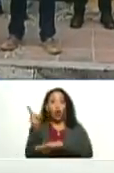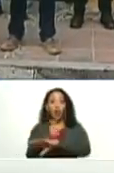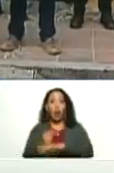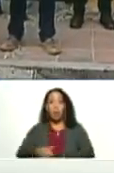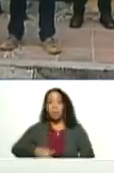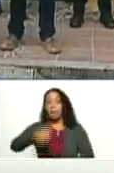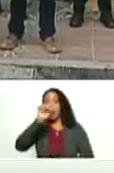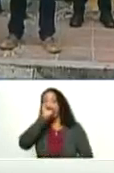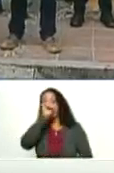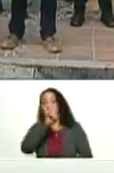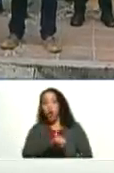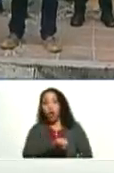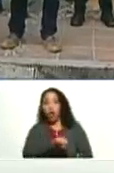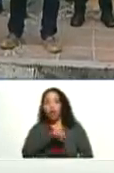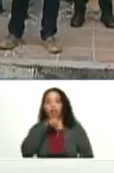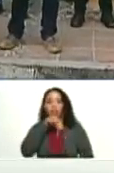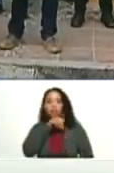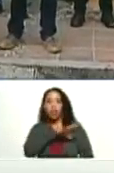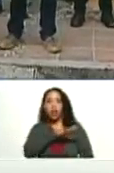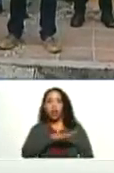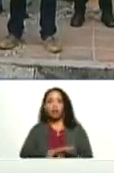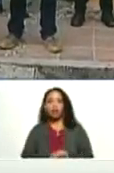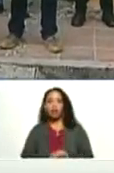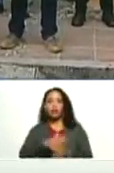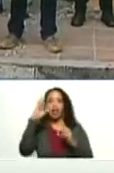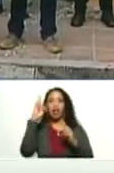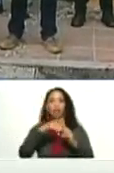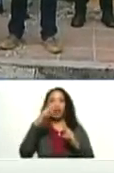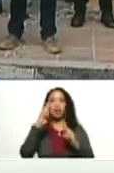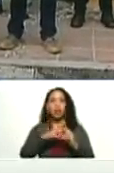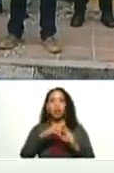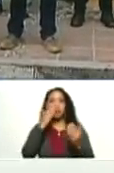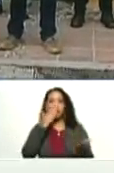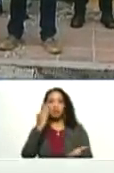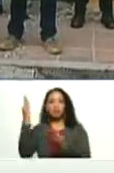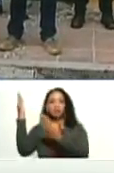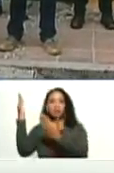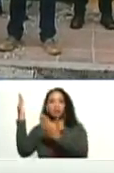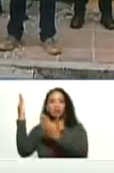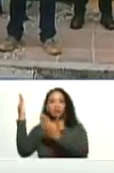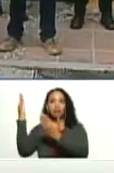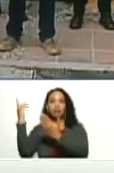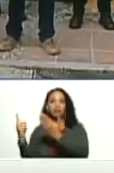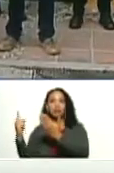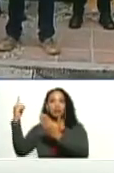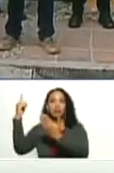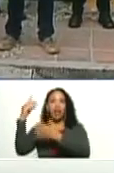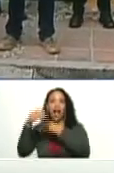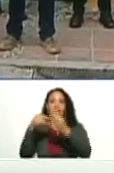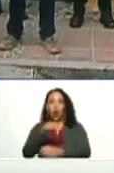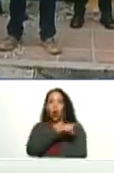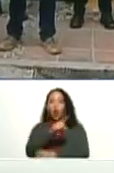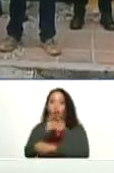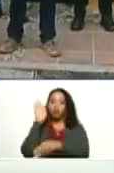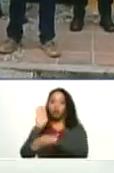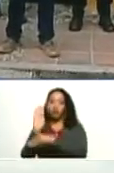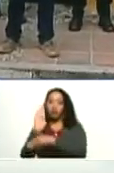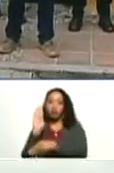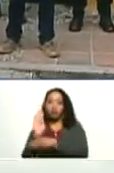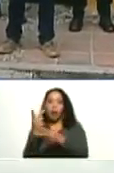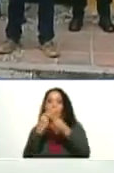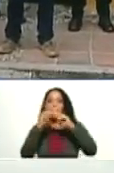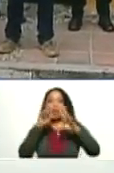más amados de la historia del Táchira. Ahí está Freddy Bernal dándole orden, seguridad, paz